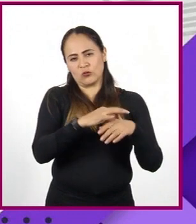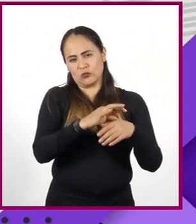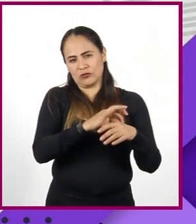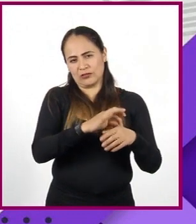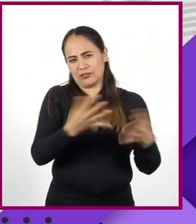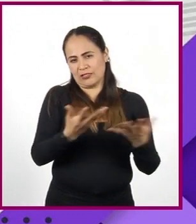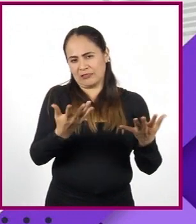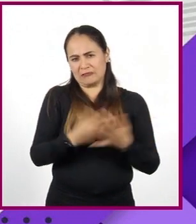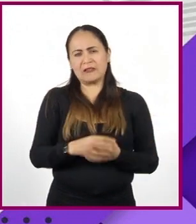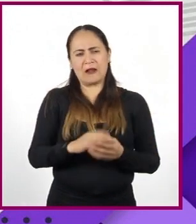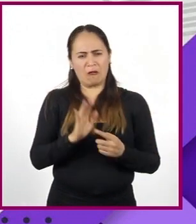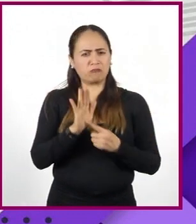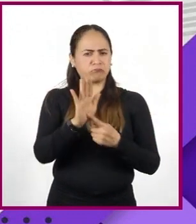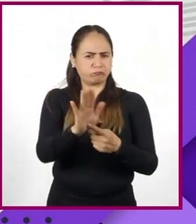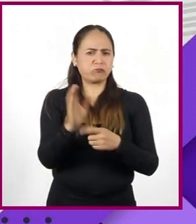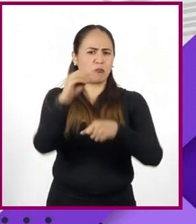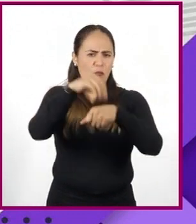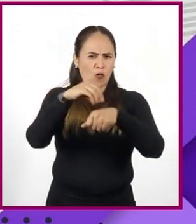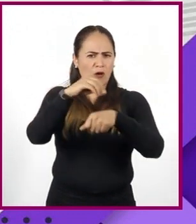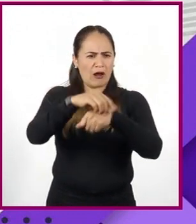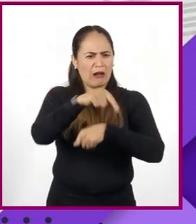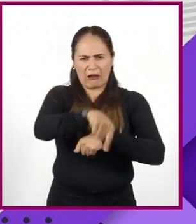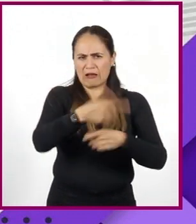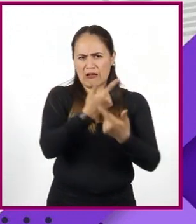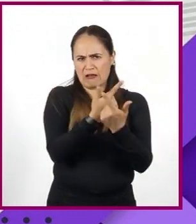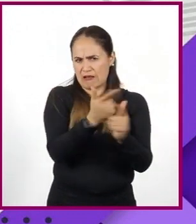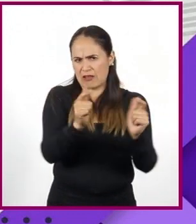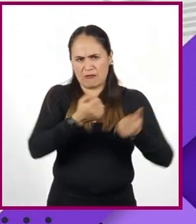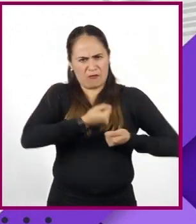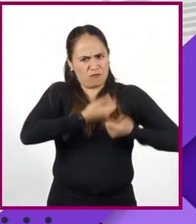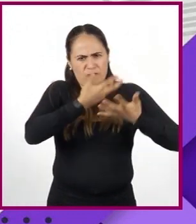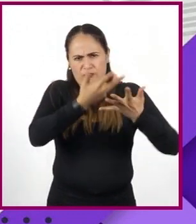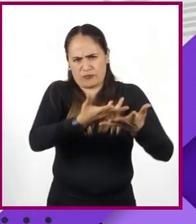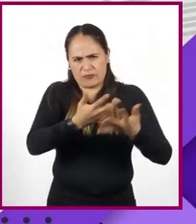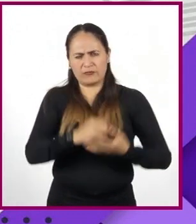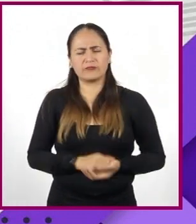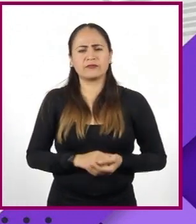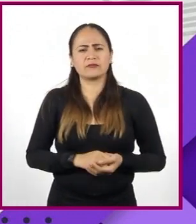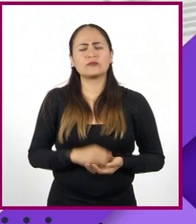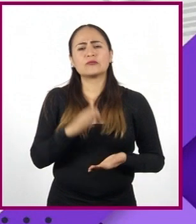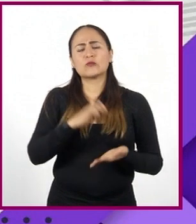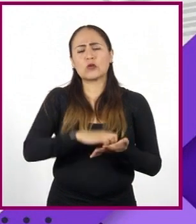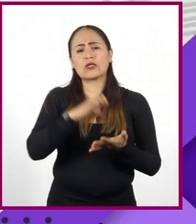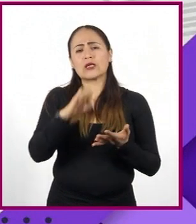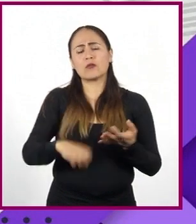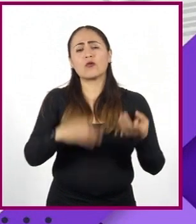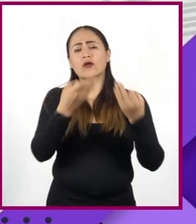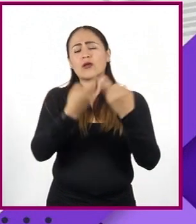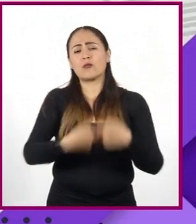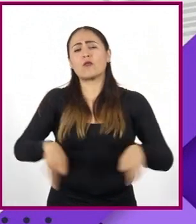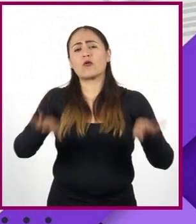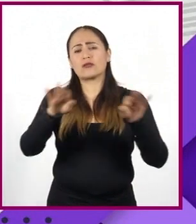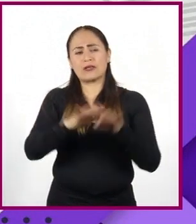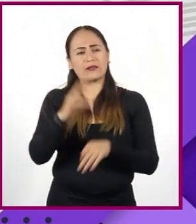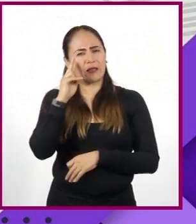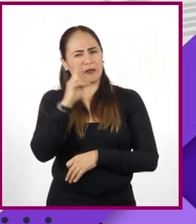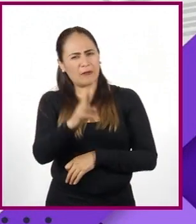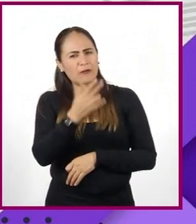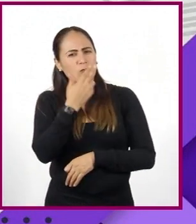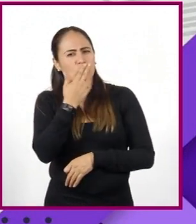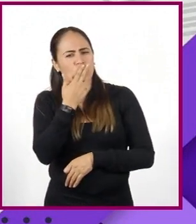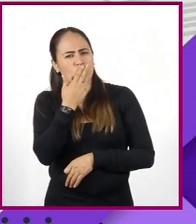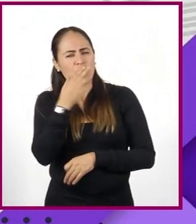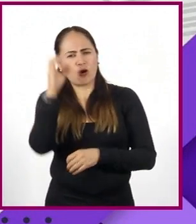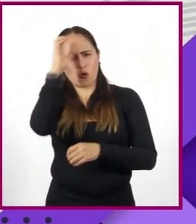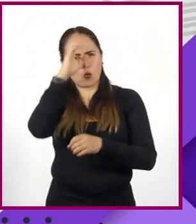humanidad y es libre de manifestarlo. Por ejemplo, es importante apreciar y preservar las diversas manifestaciones de